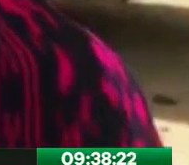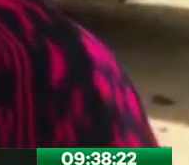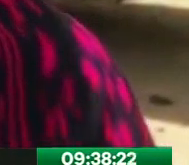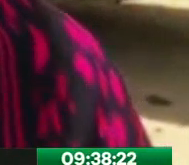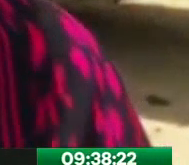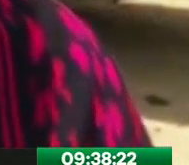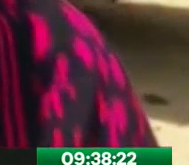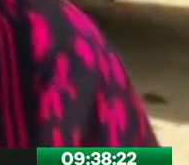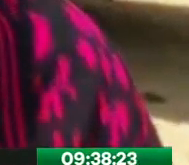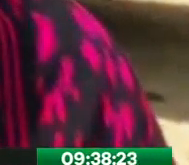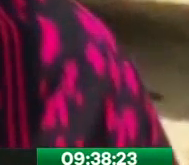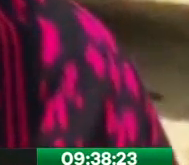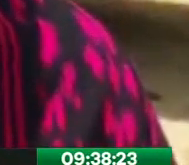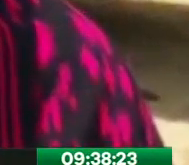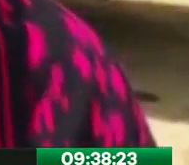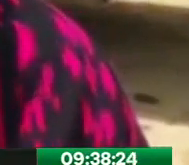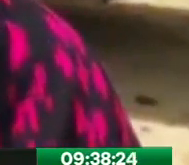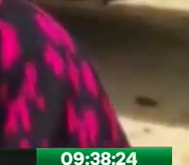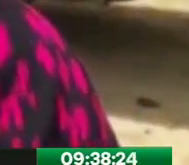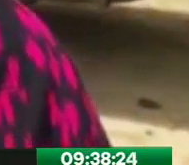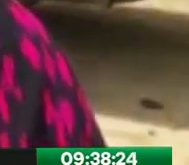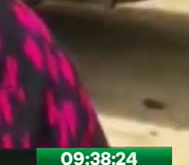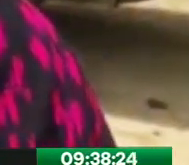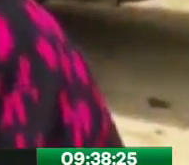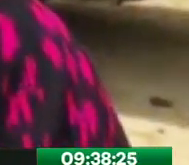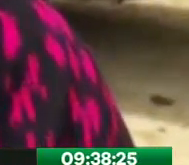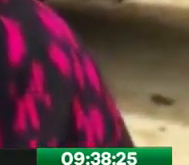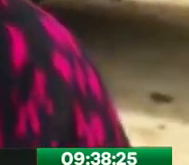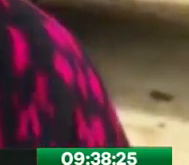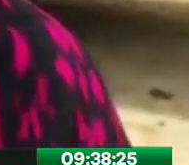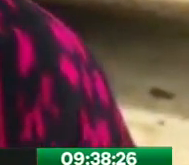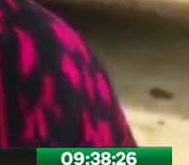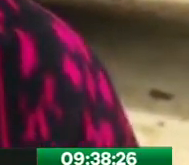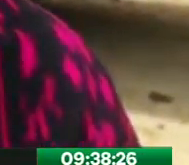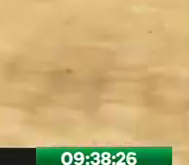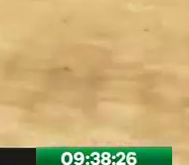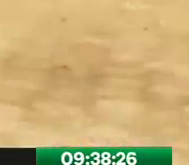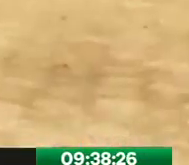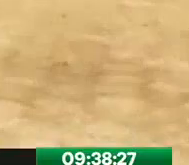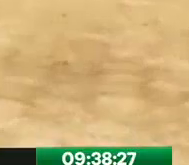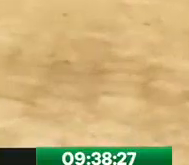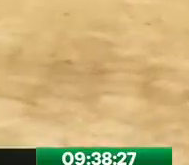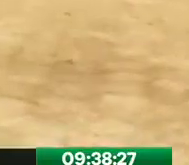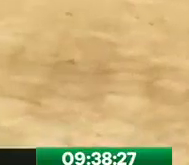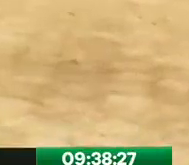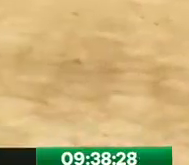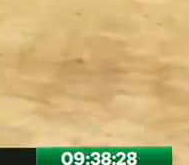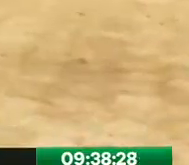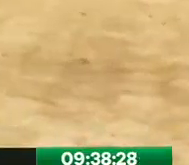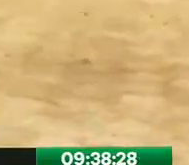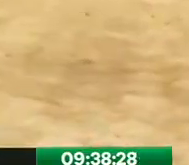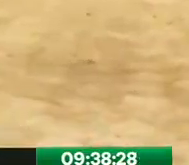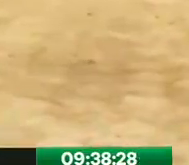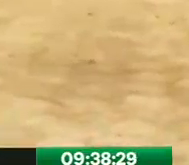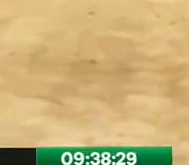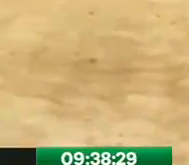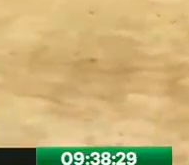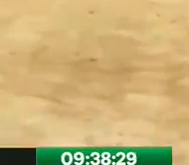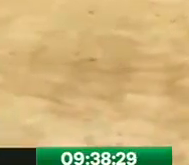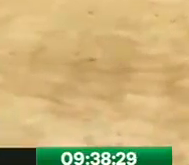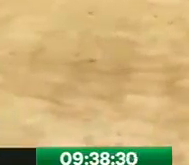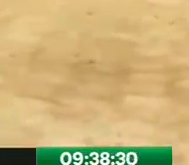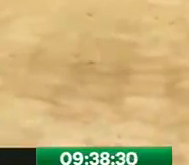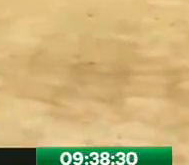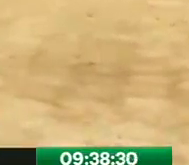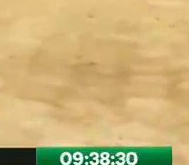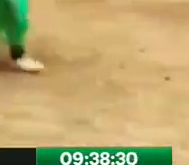marginado, pero que el pueblo mantiene su alegría, su entusiasmo. De esta actividad participaron las instituciones